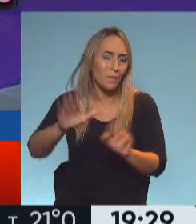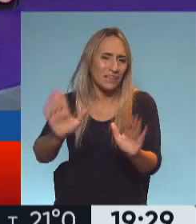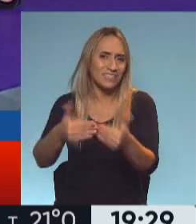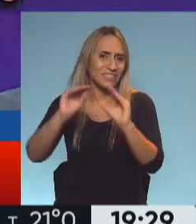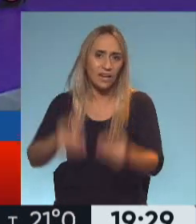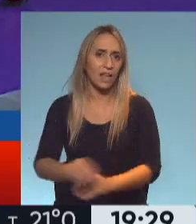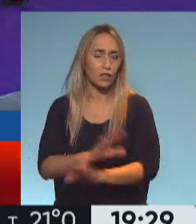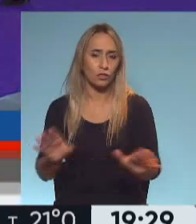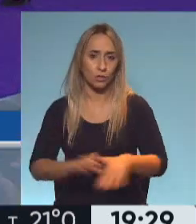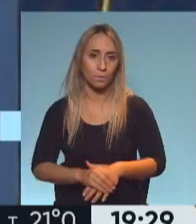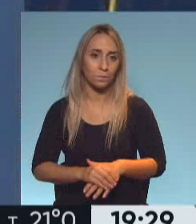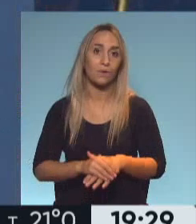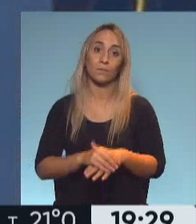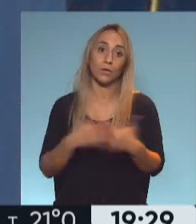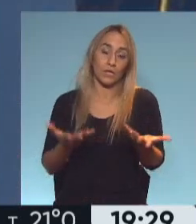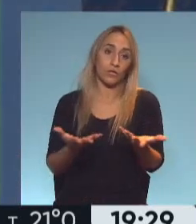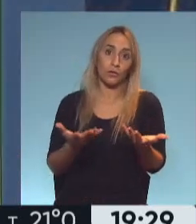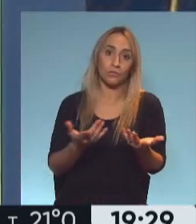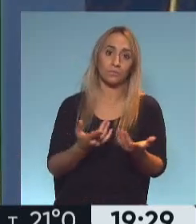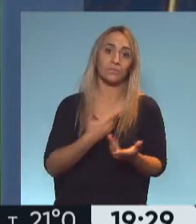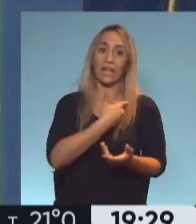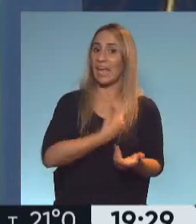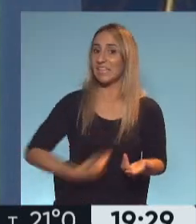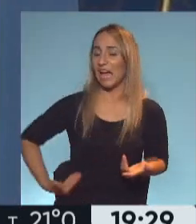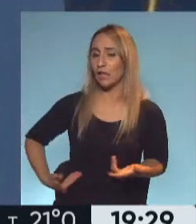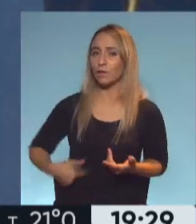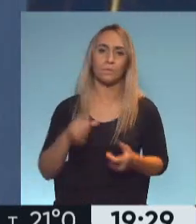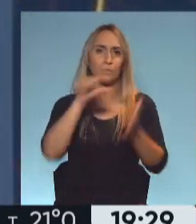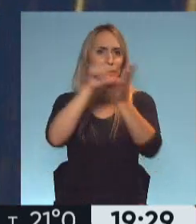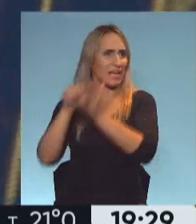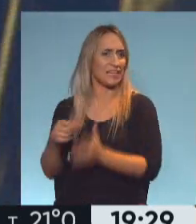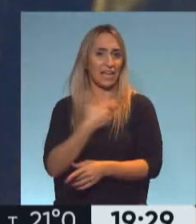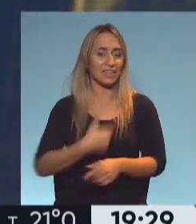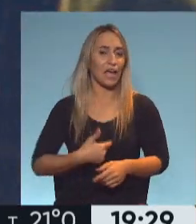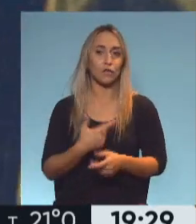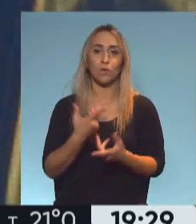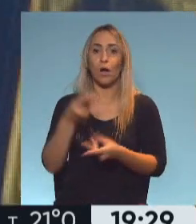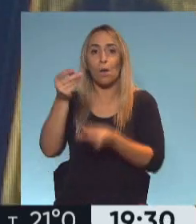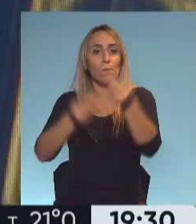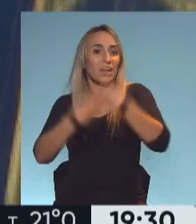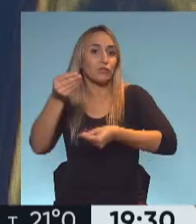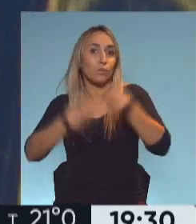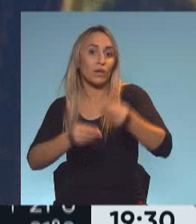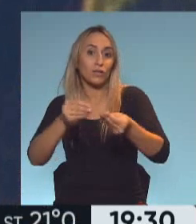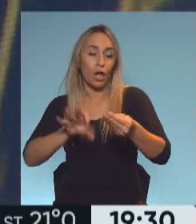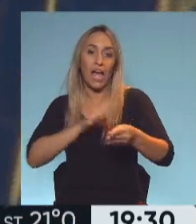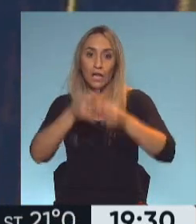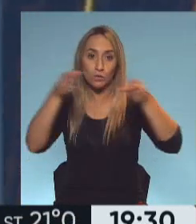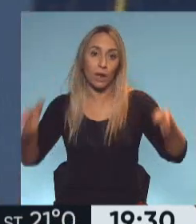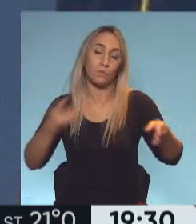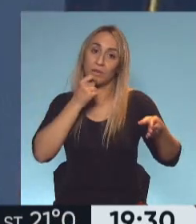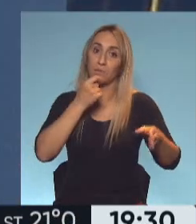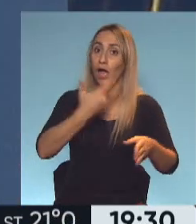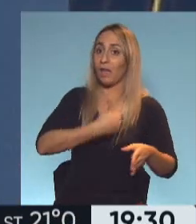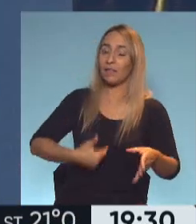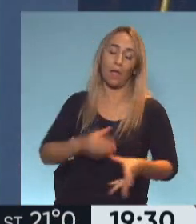que se contemple es que el Estado no estará, los Estados ya no podrán estar tan encima este año. En el presupuesto de nuestro país, por ejemplo, no